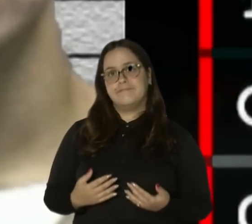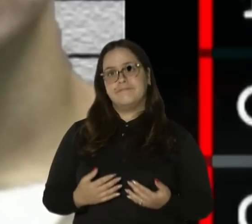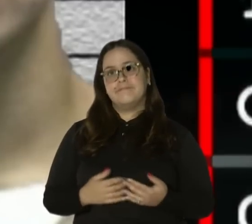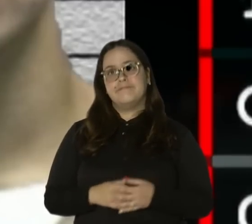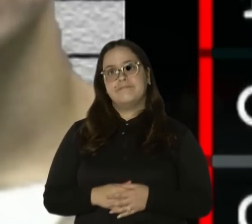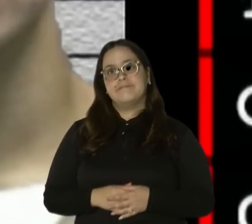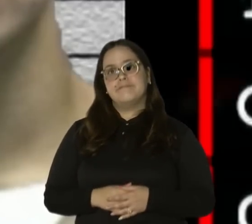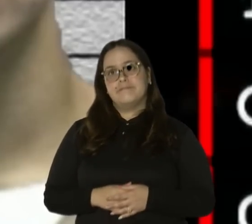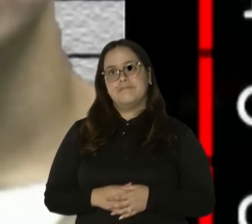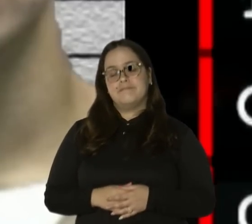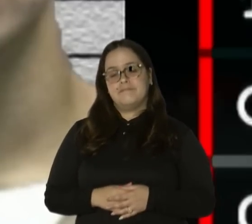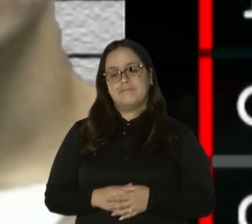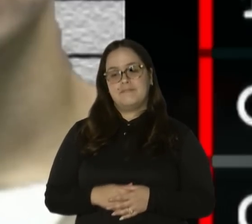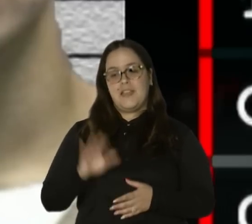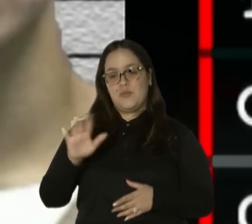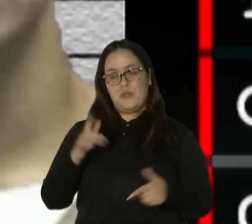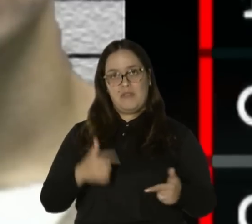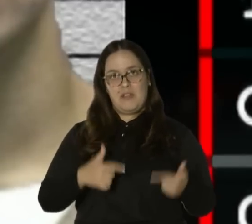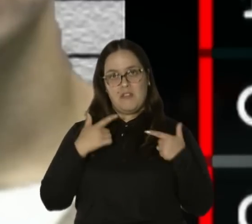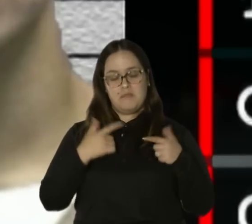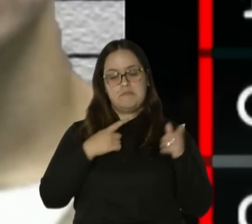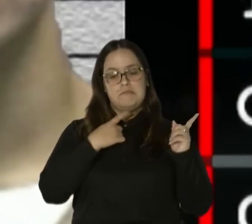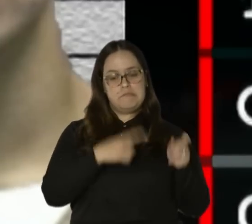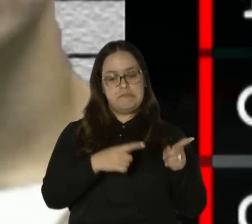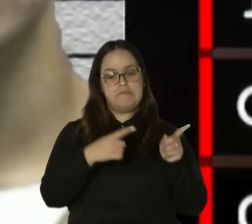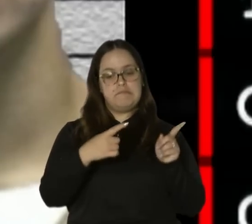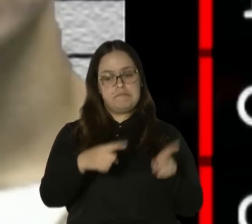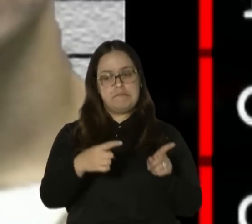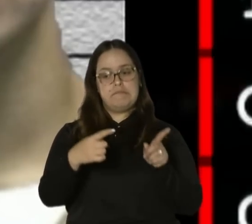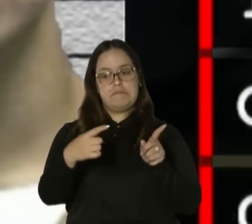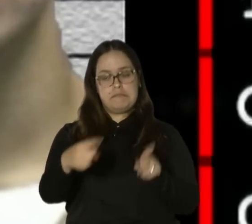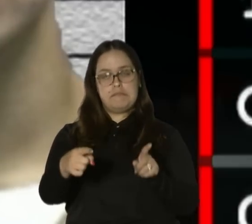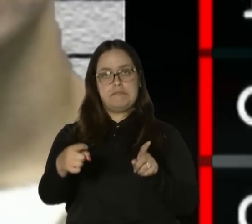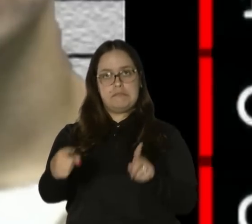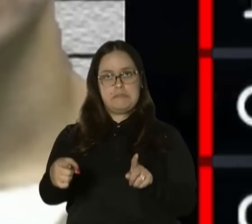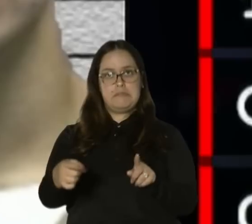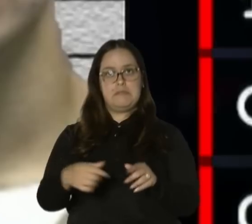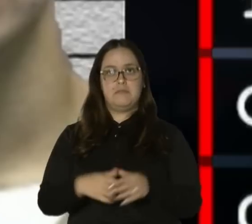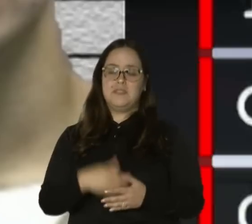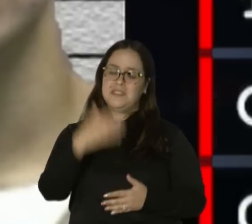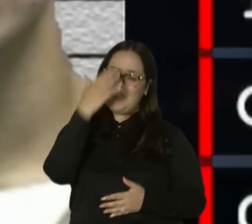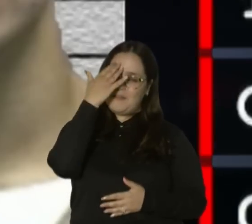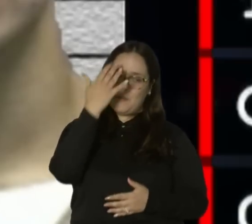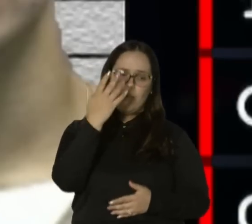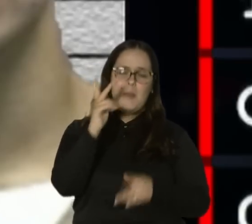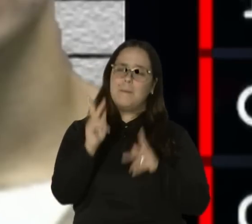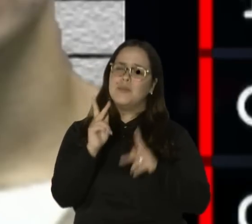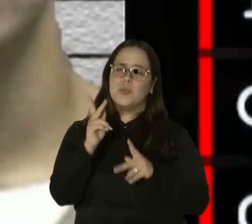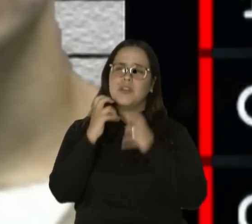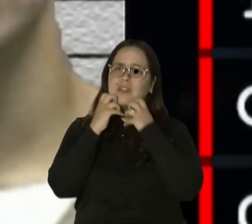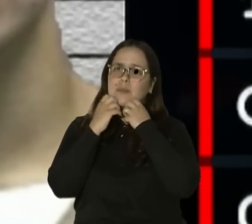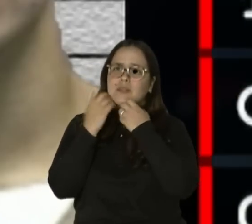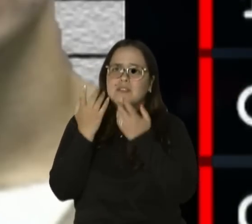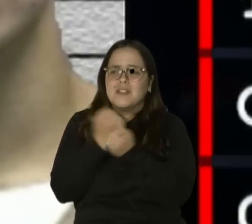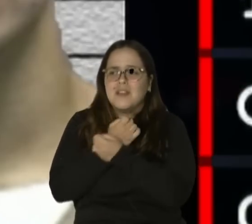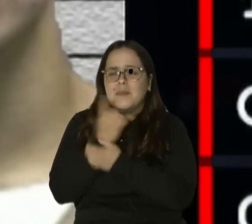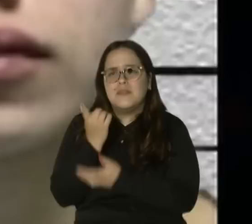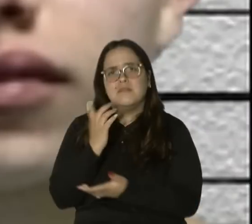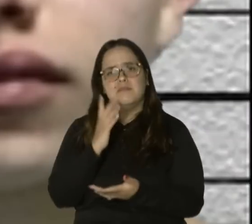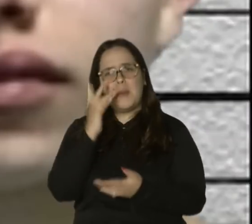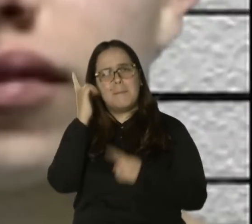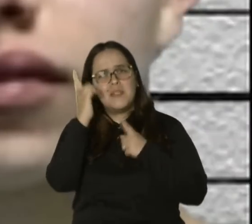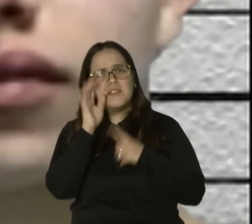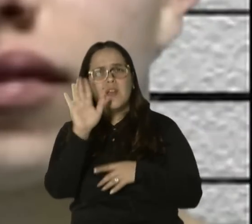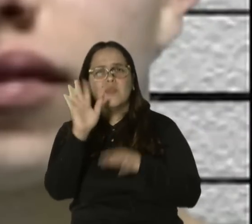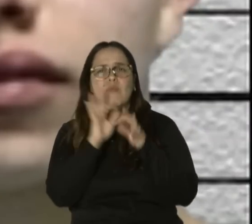Pese a las cosas que han pasado en tu vida, sabemos que hay personas que te quieren. Piensa en tu familia. Piensa